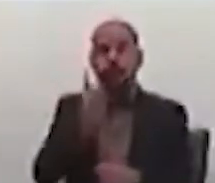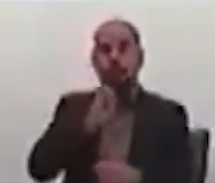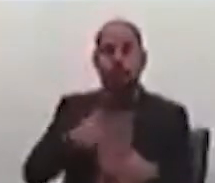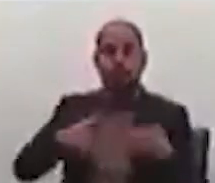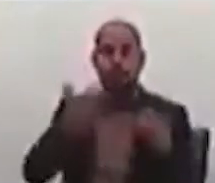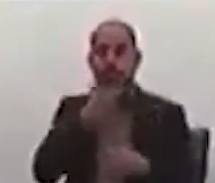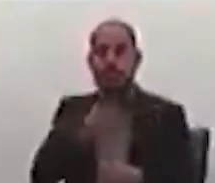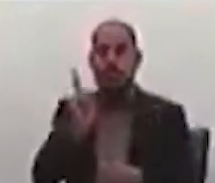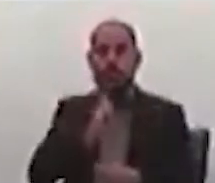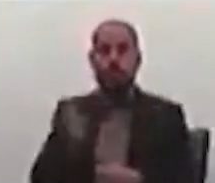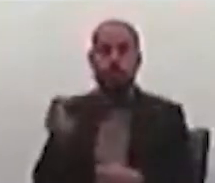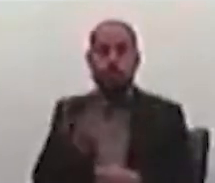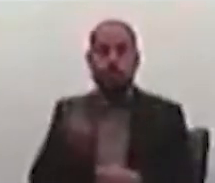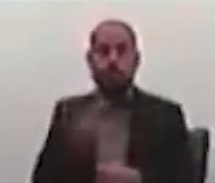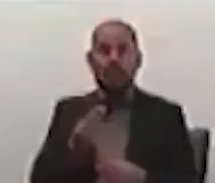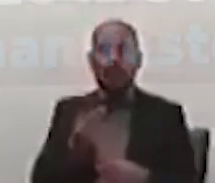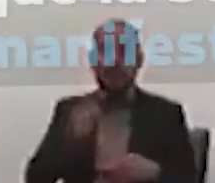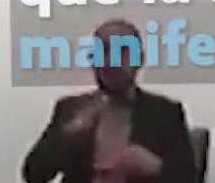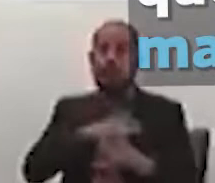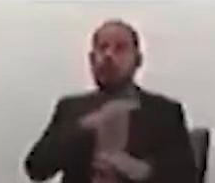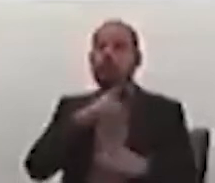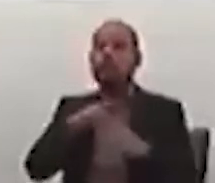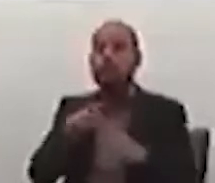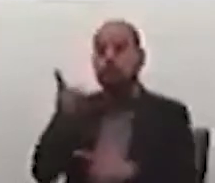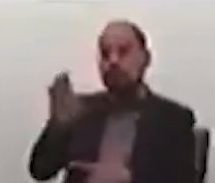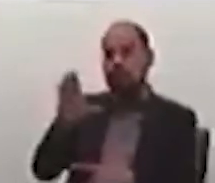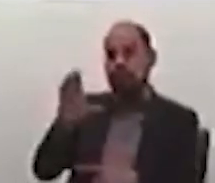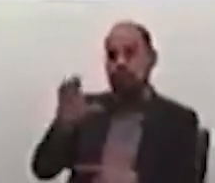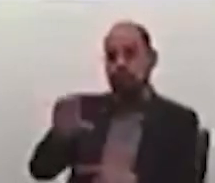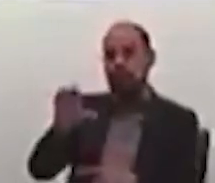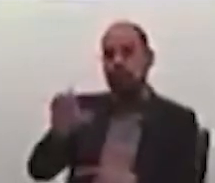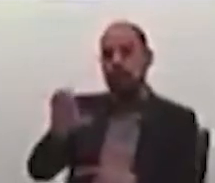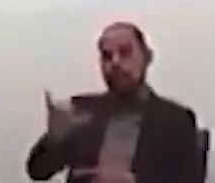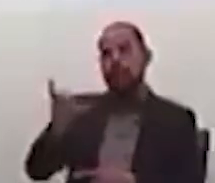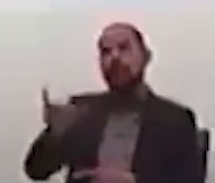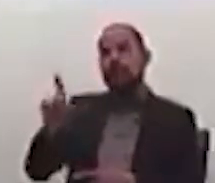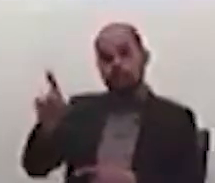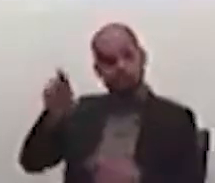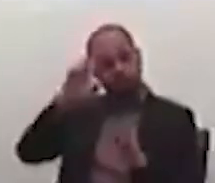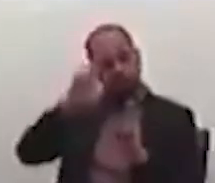que necesitara aliento. Es por ti, Ceci, que me levanto en este recinto. Te